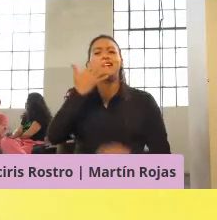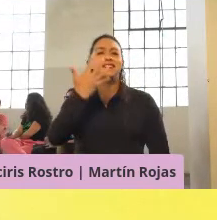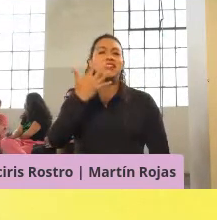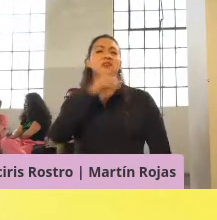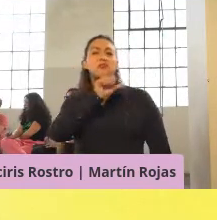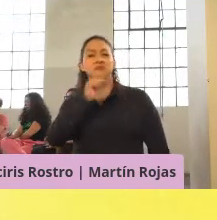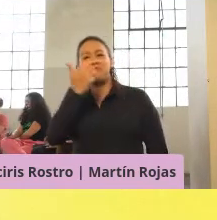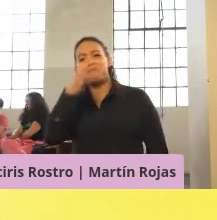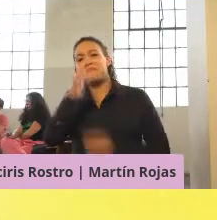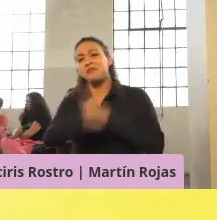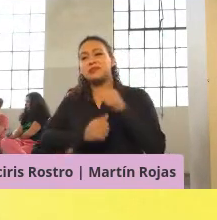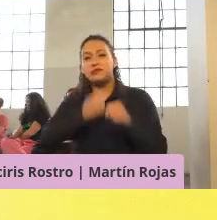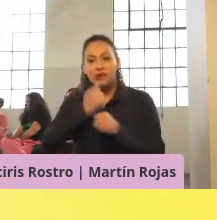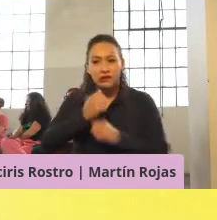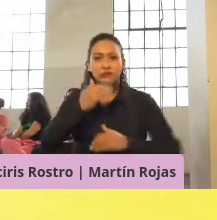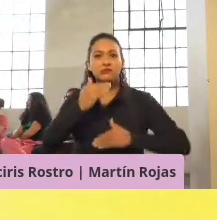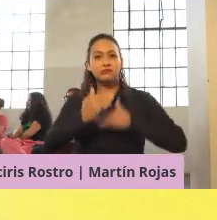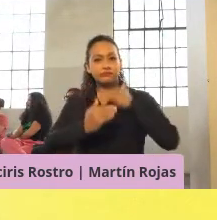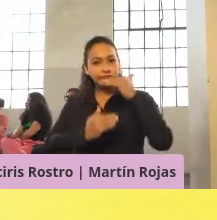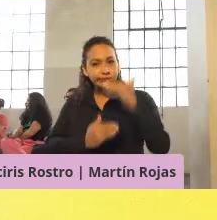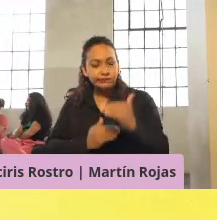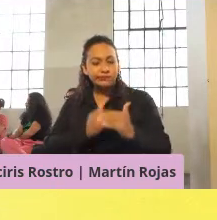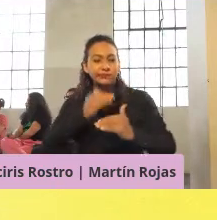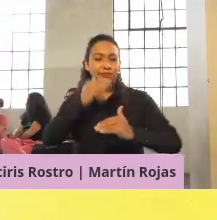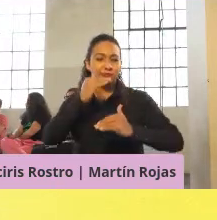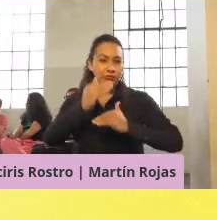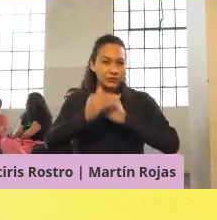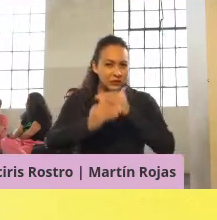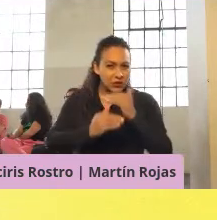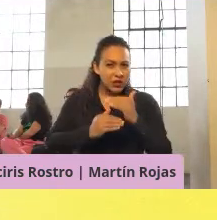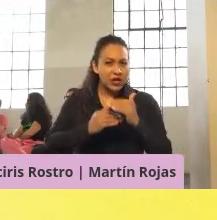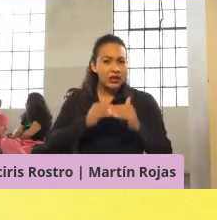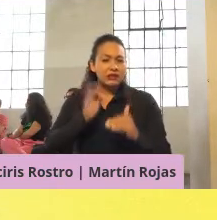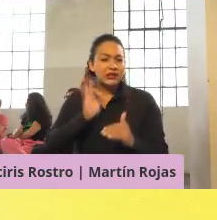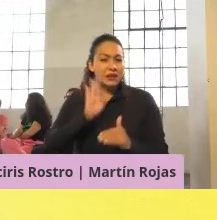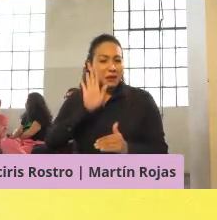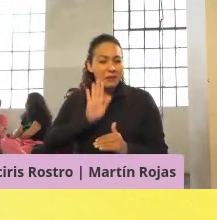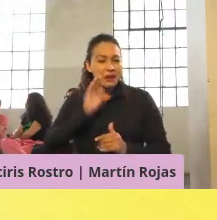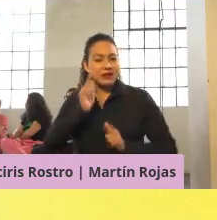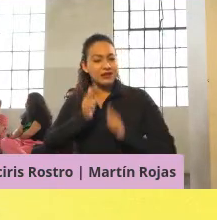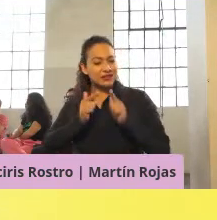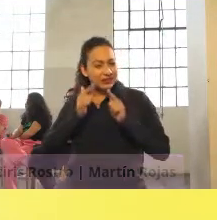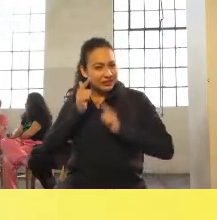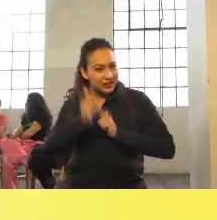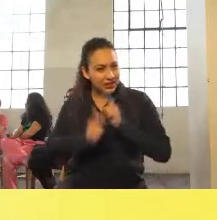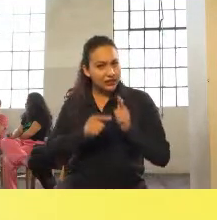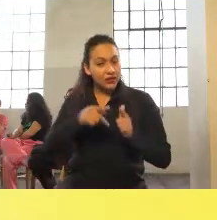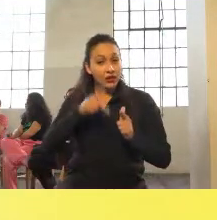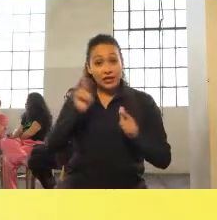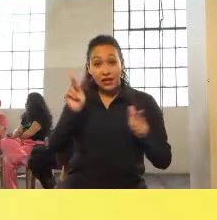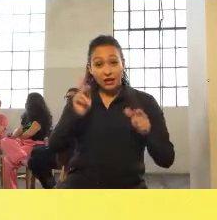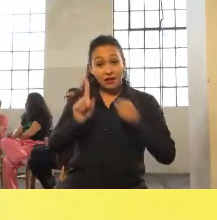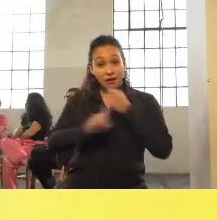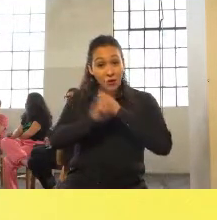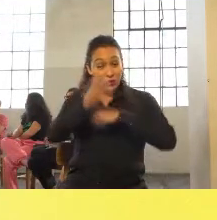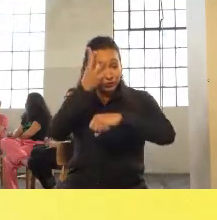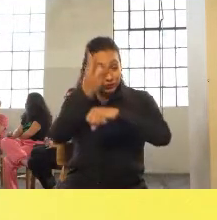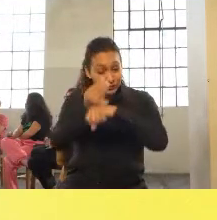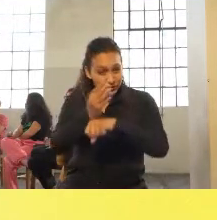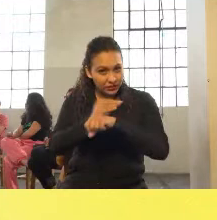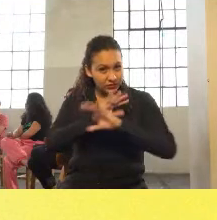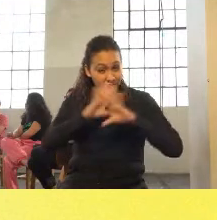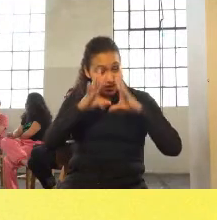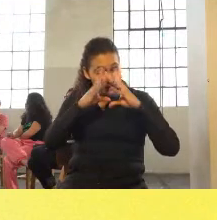años en proceso, y sigue siendo un proceso, ¿no? O sea, no nos vemos como que hemos llegado ya a la solución definitiva, pero también pues